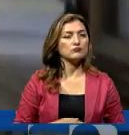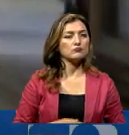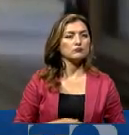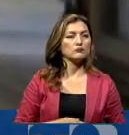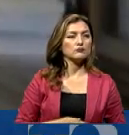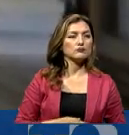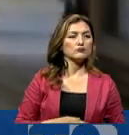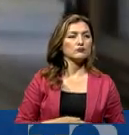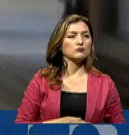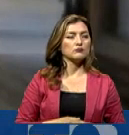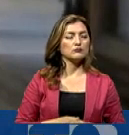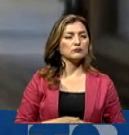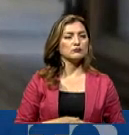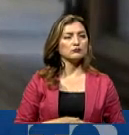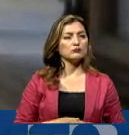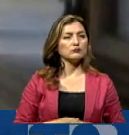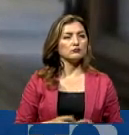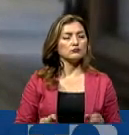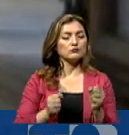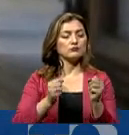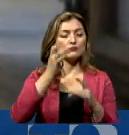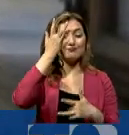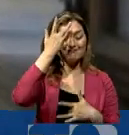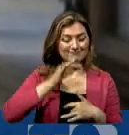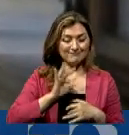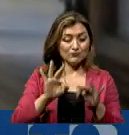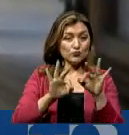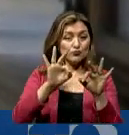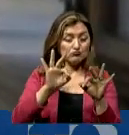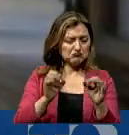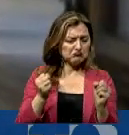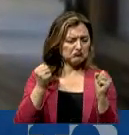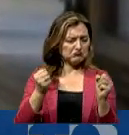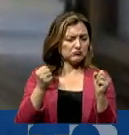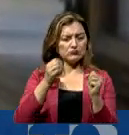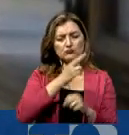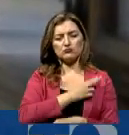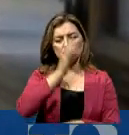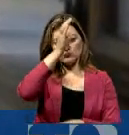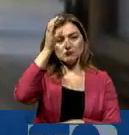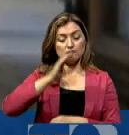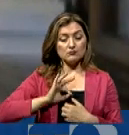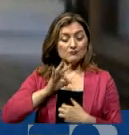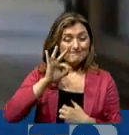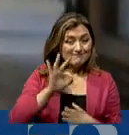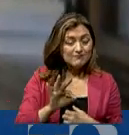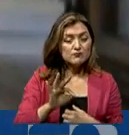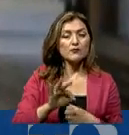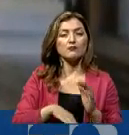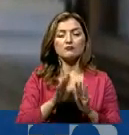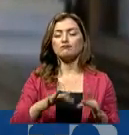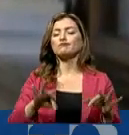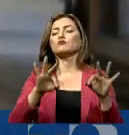fuertes en el tema de las enfermedades infecciosas algo que con el el la pandemia del comité resaltó